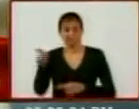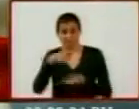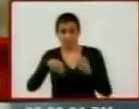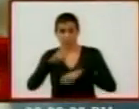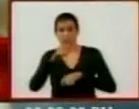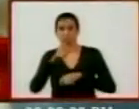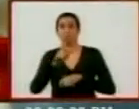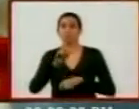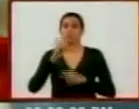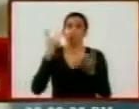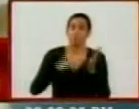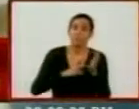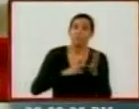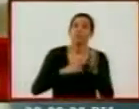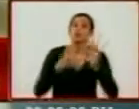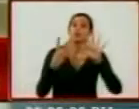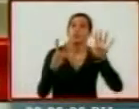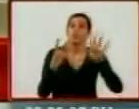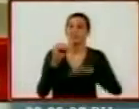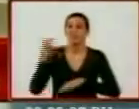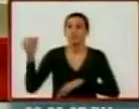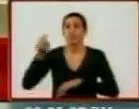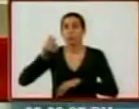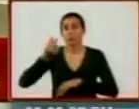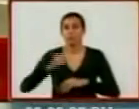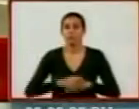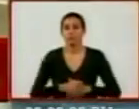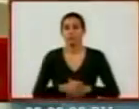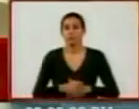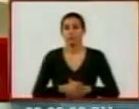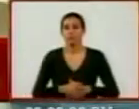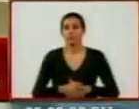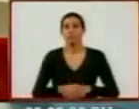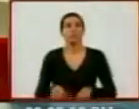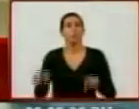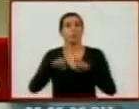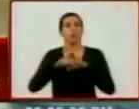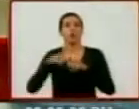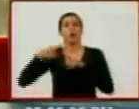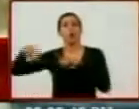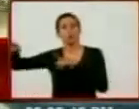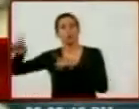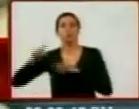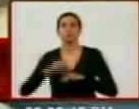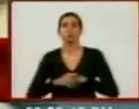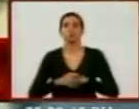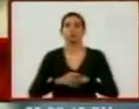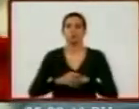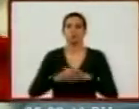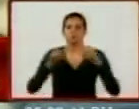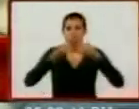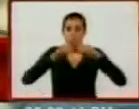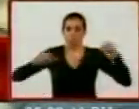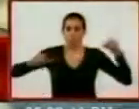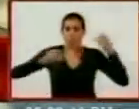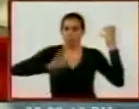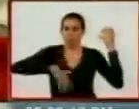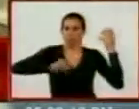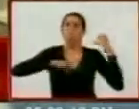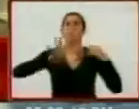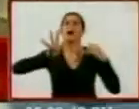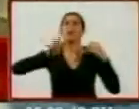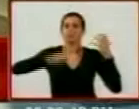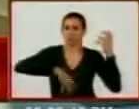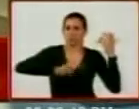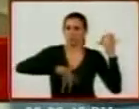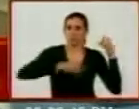2.900 bolívares del mismo de la misma forma tenemos que las cuerdas para cuatro un